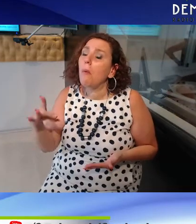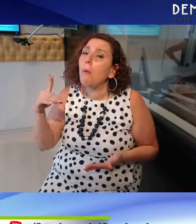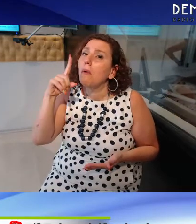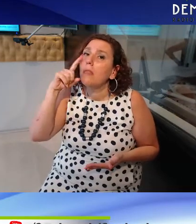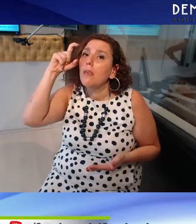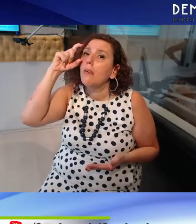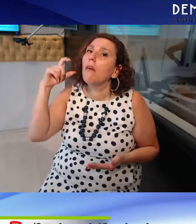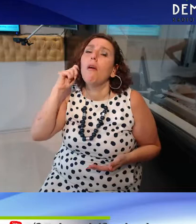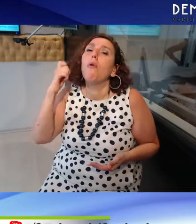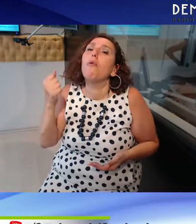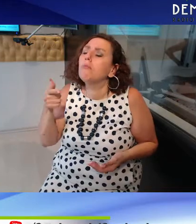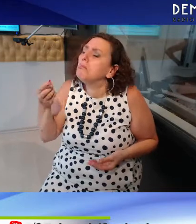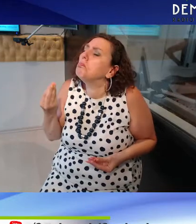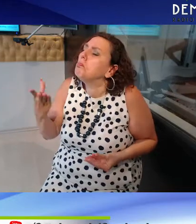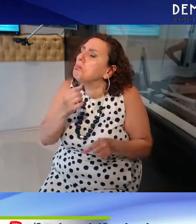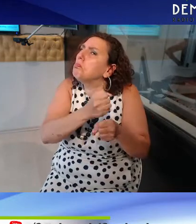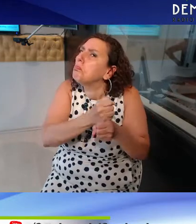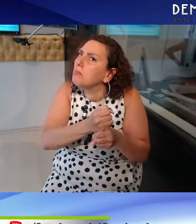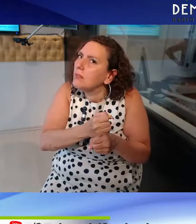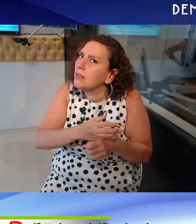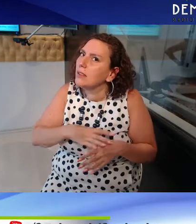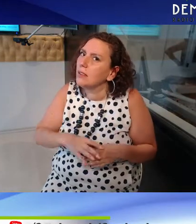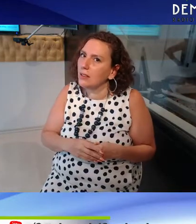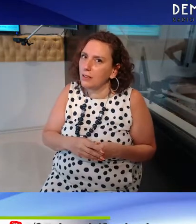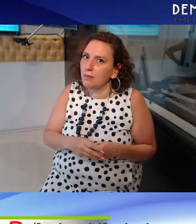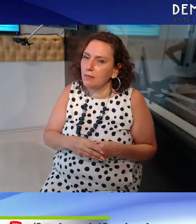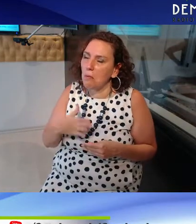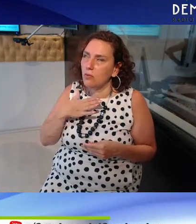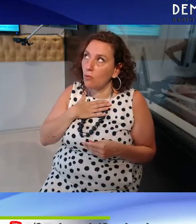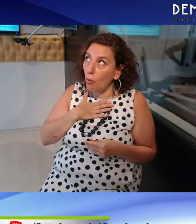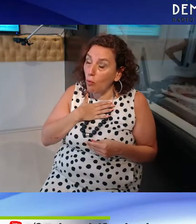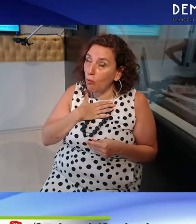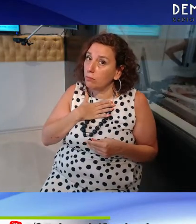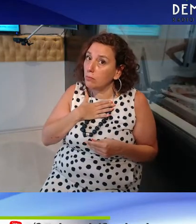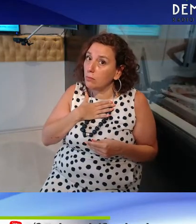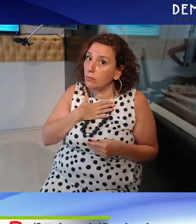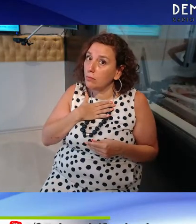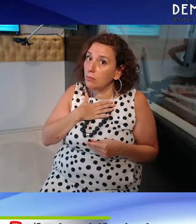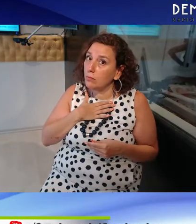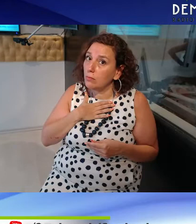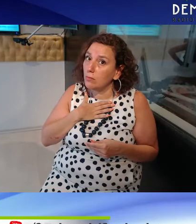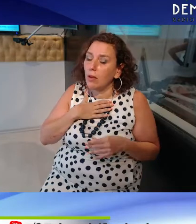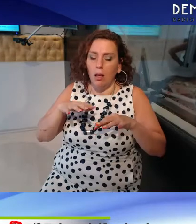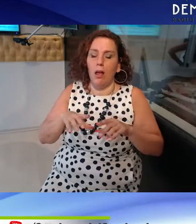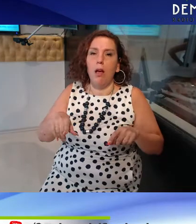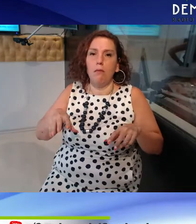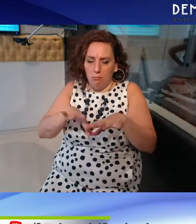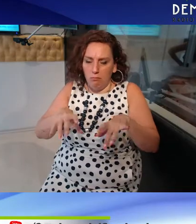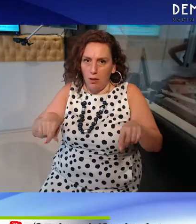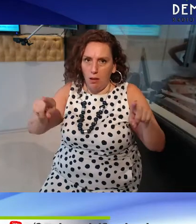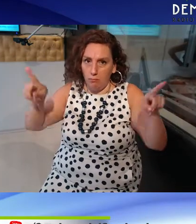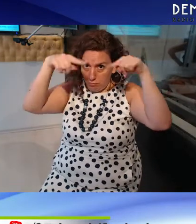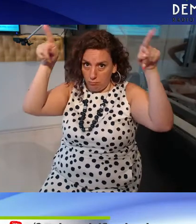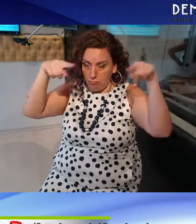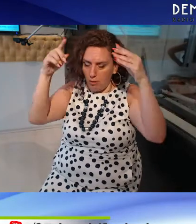Yo trabajo... Computadora. Ah, en la computadora. ¿Y qué vas a hacer